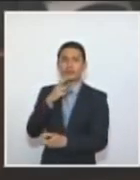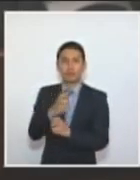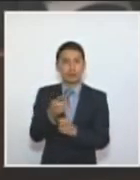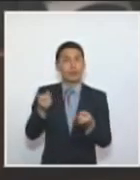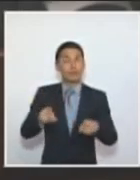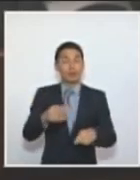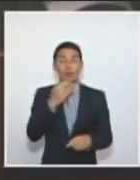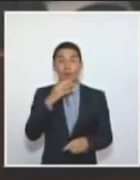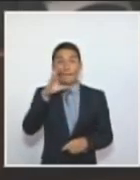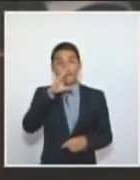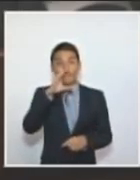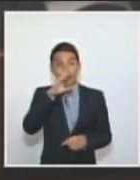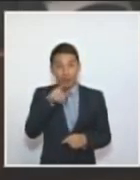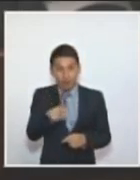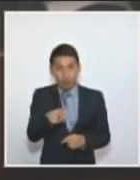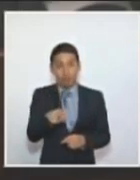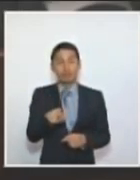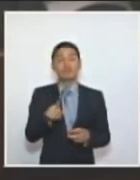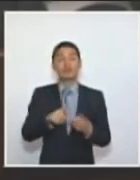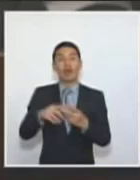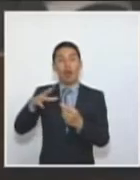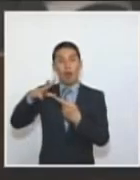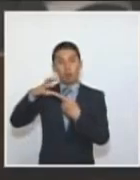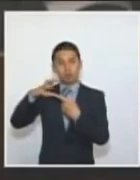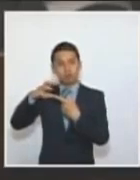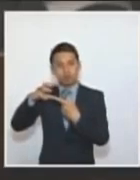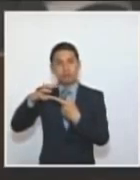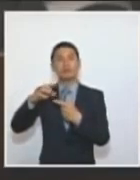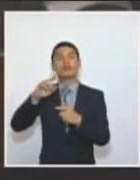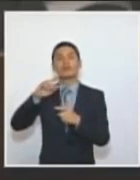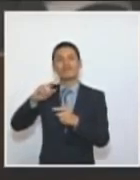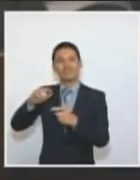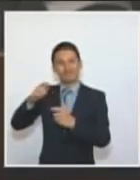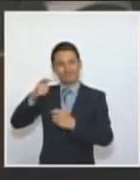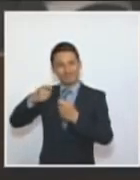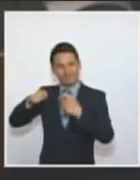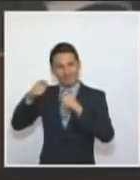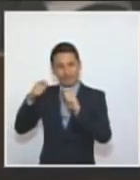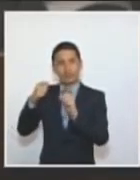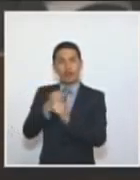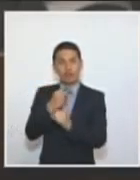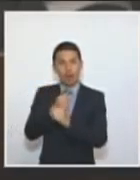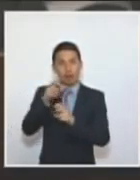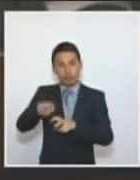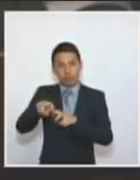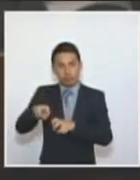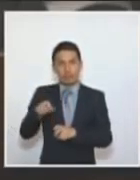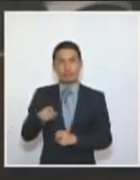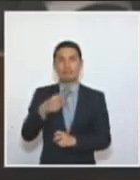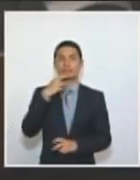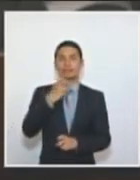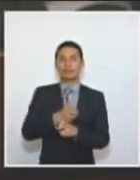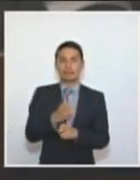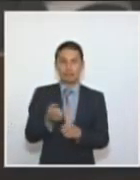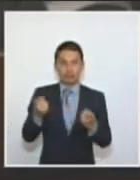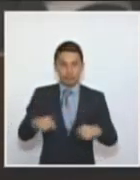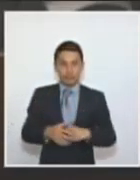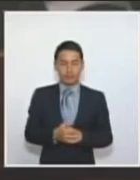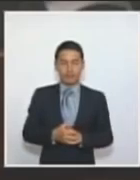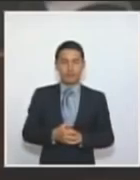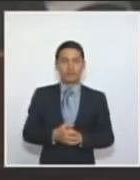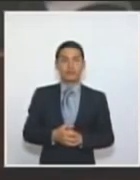bananeros, los algodoneros y muchos otros sectores. Luego yo sí creo que le asiste a este